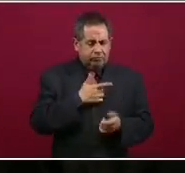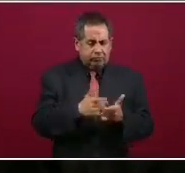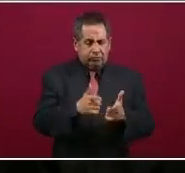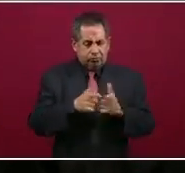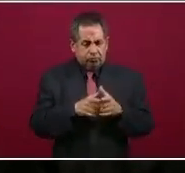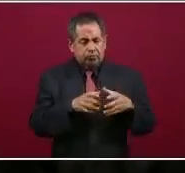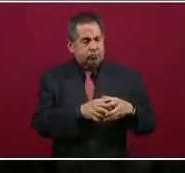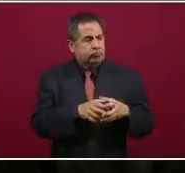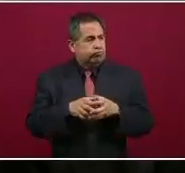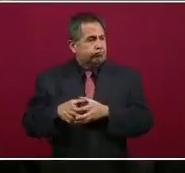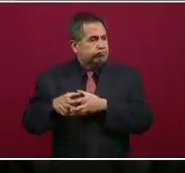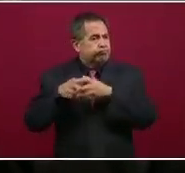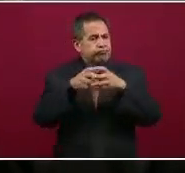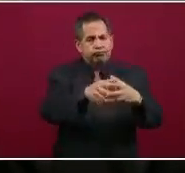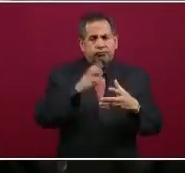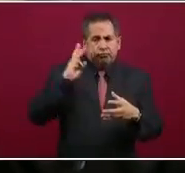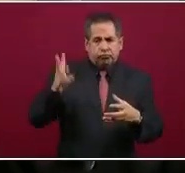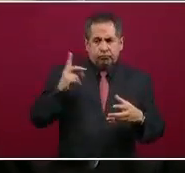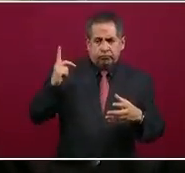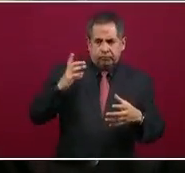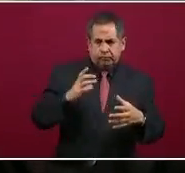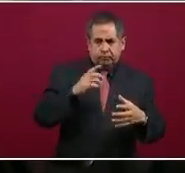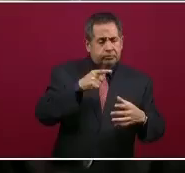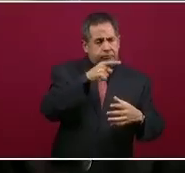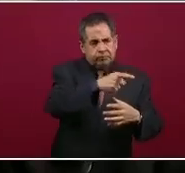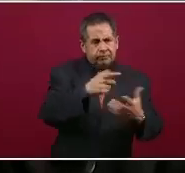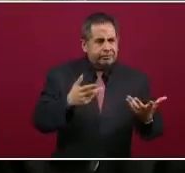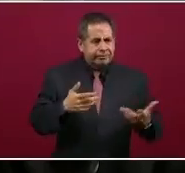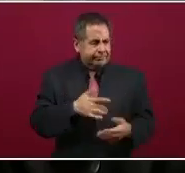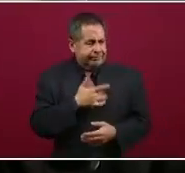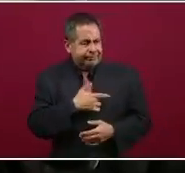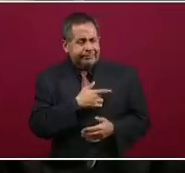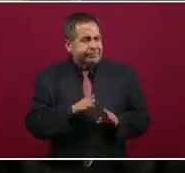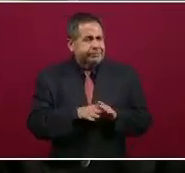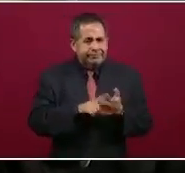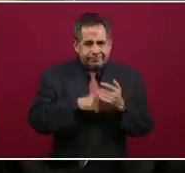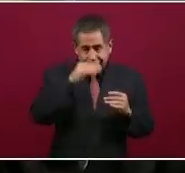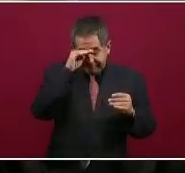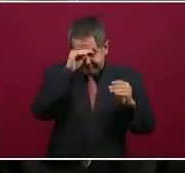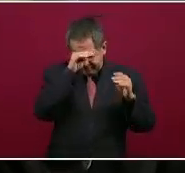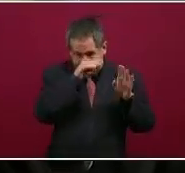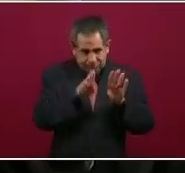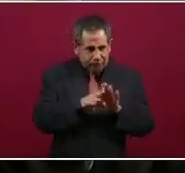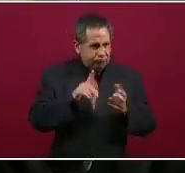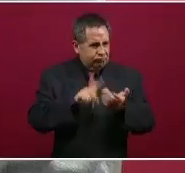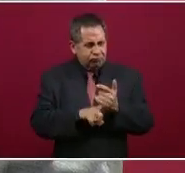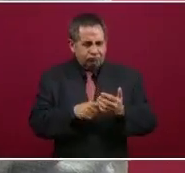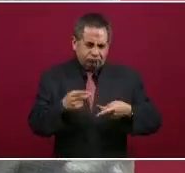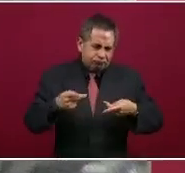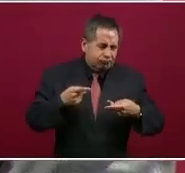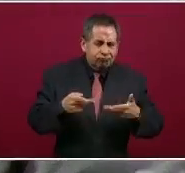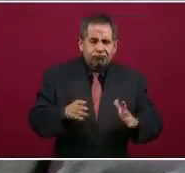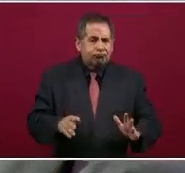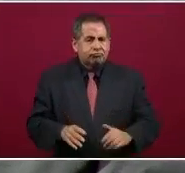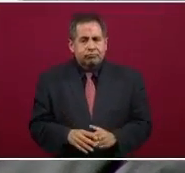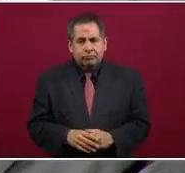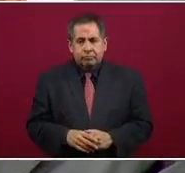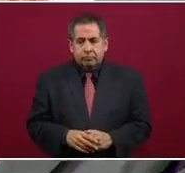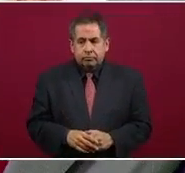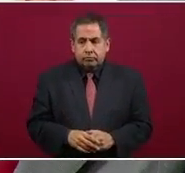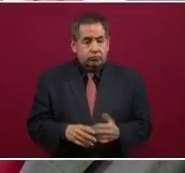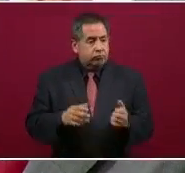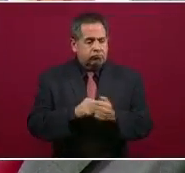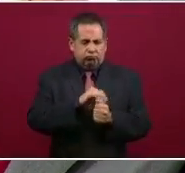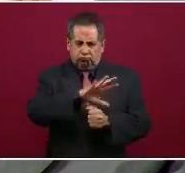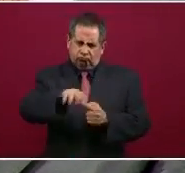a Washington? ¿Y cuál es el estado en el que ellos van a llegar? ¿Con qué armas llegan? Pues con mucho